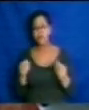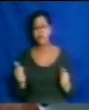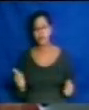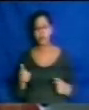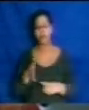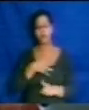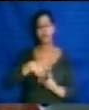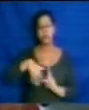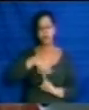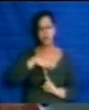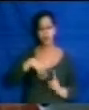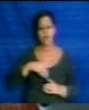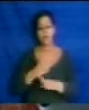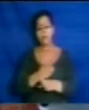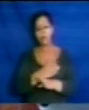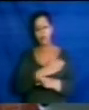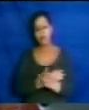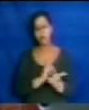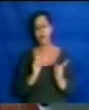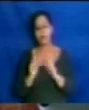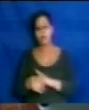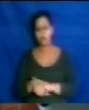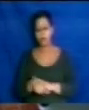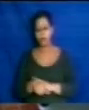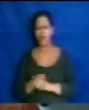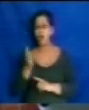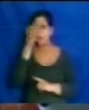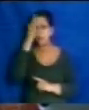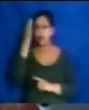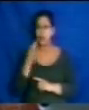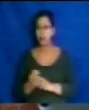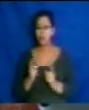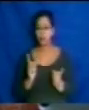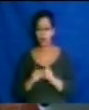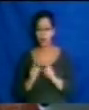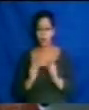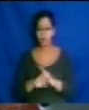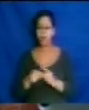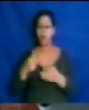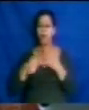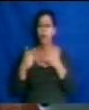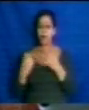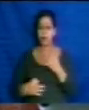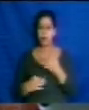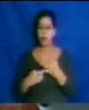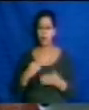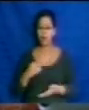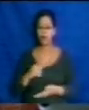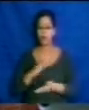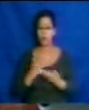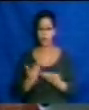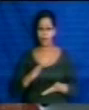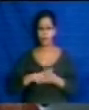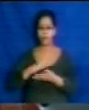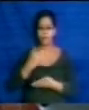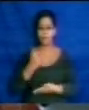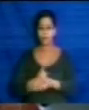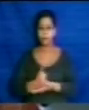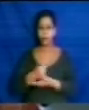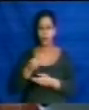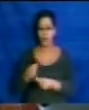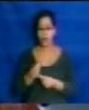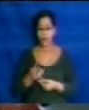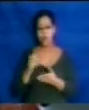situación vaya cambiando. Creemos que una modificación a la ley de expedición y revalidación de